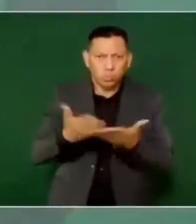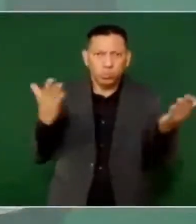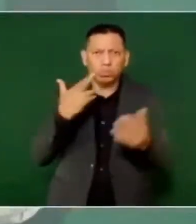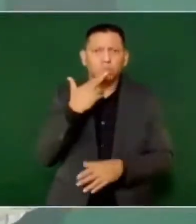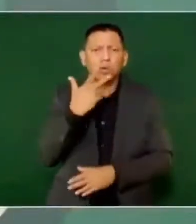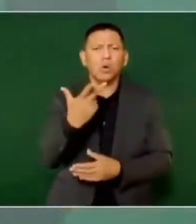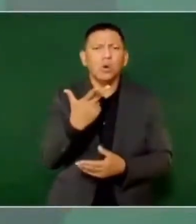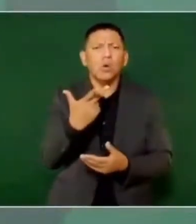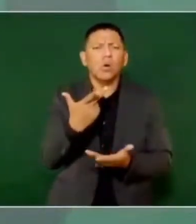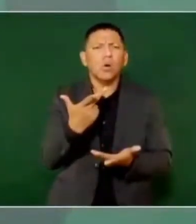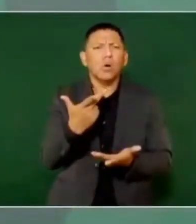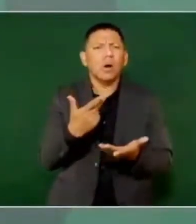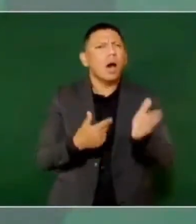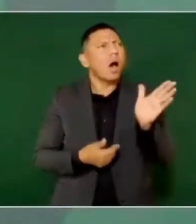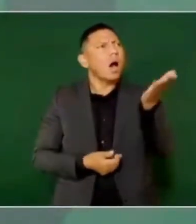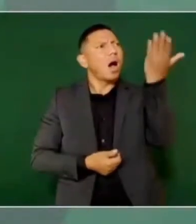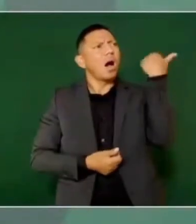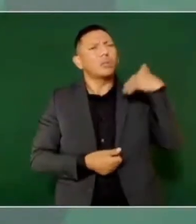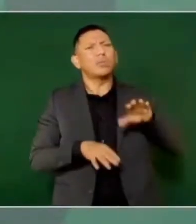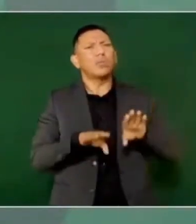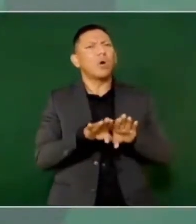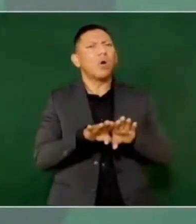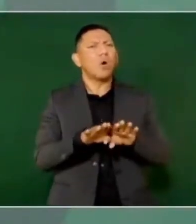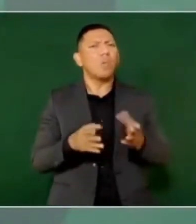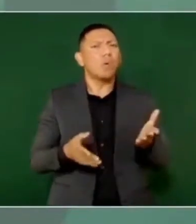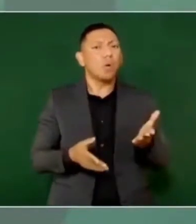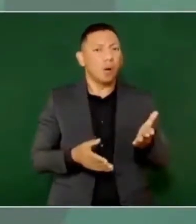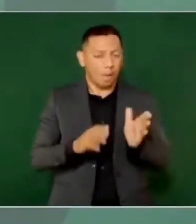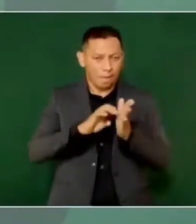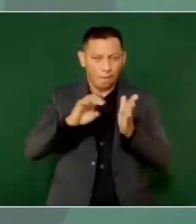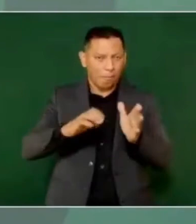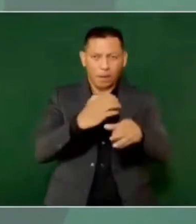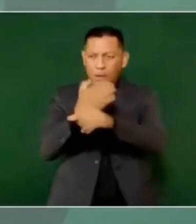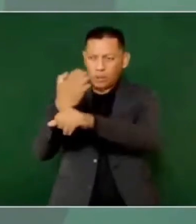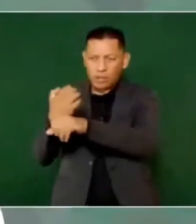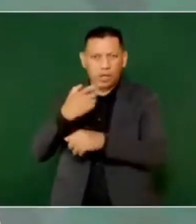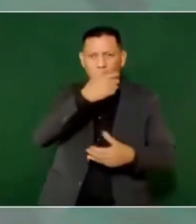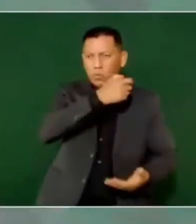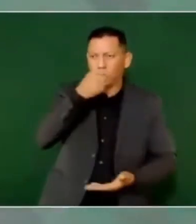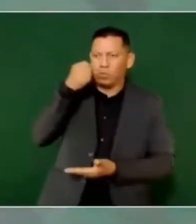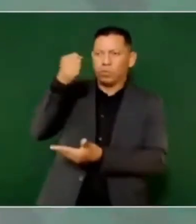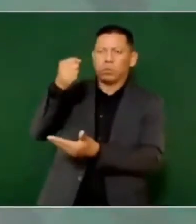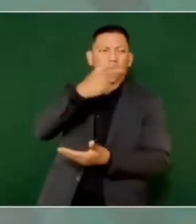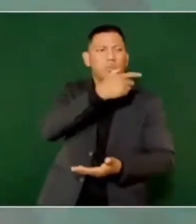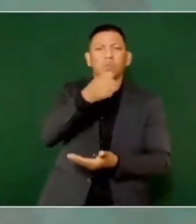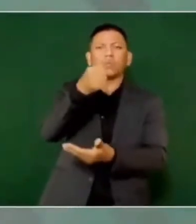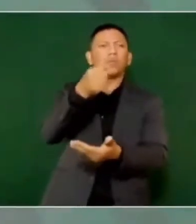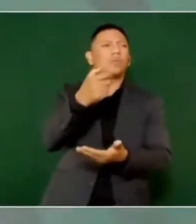¿Cómo era antes? ¿Le llegaba el presupuesto al pueblo?